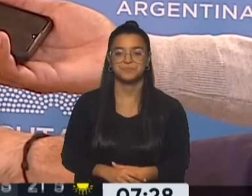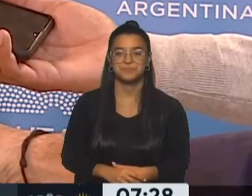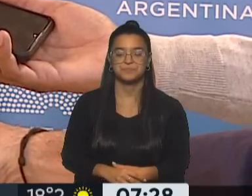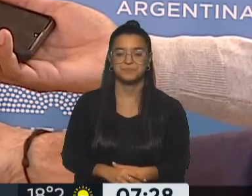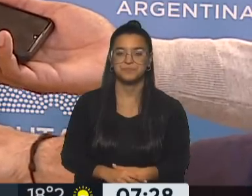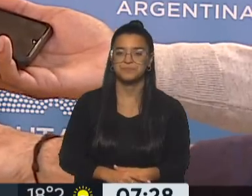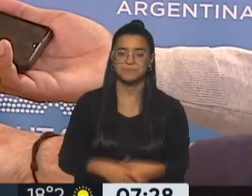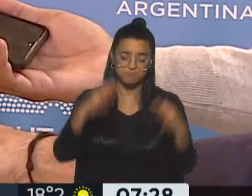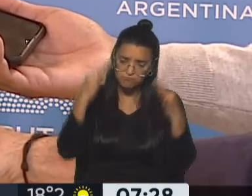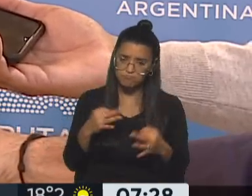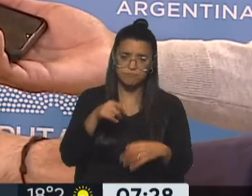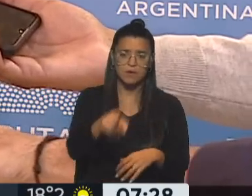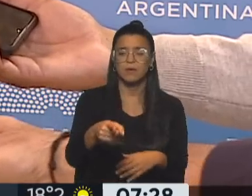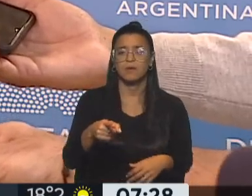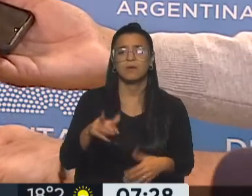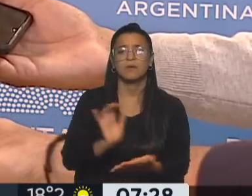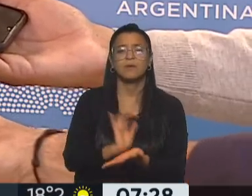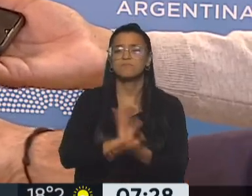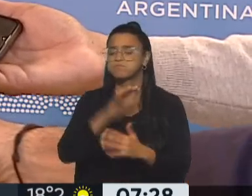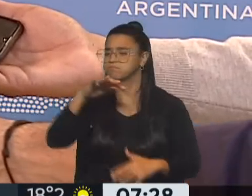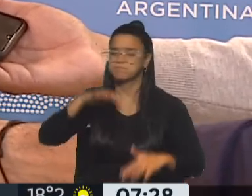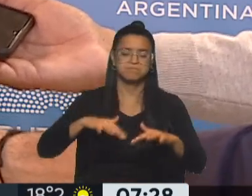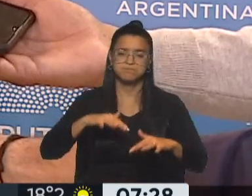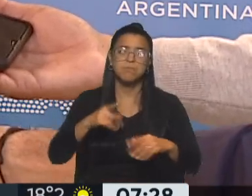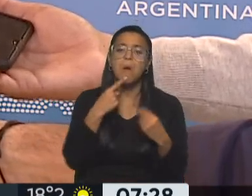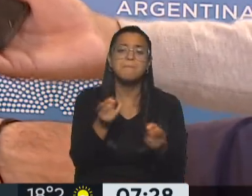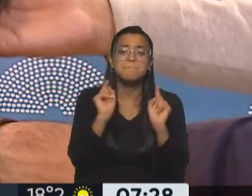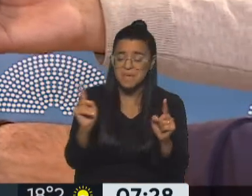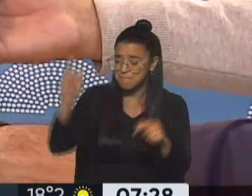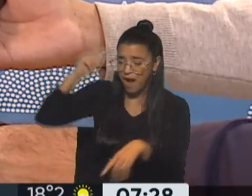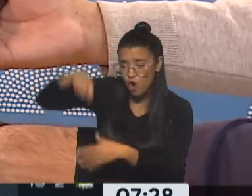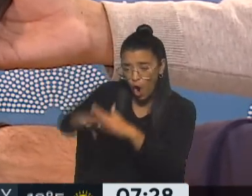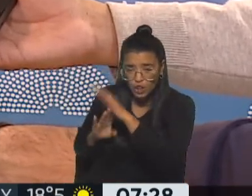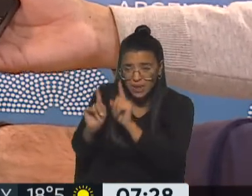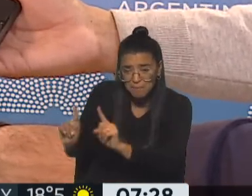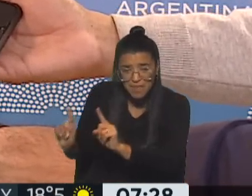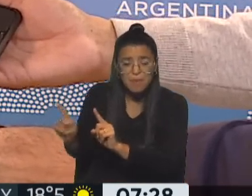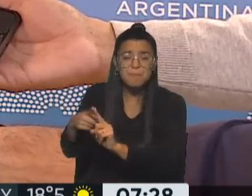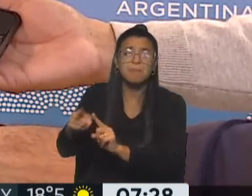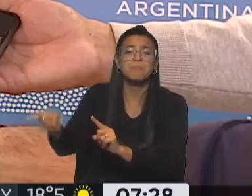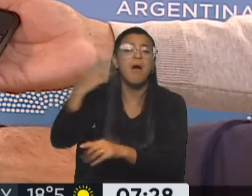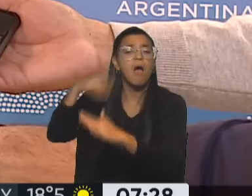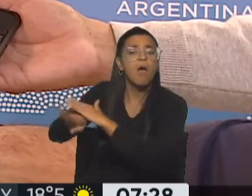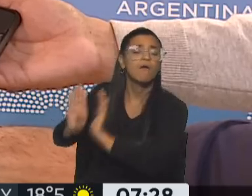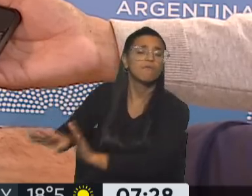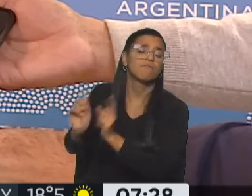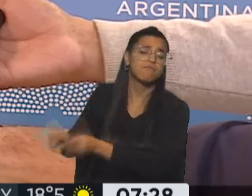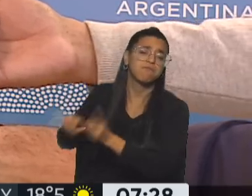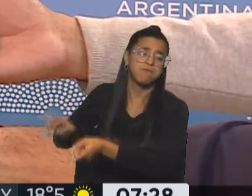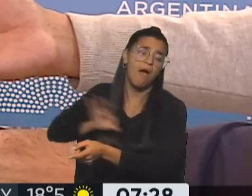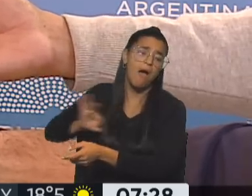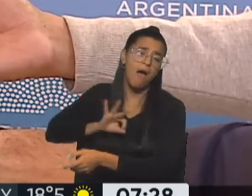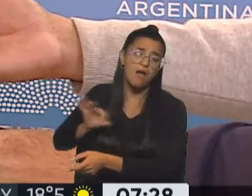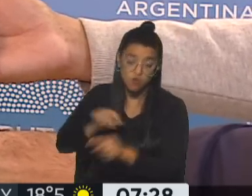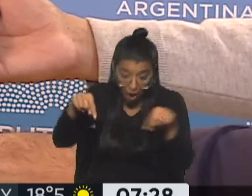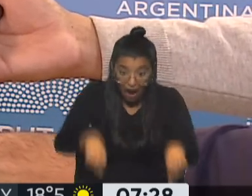Es un claro acto de desestabilización. Esta misma Corte, que entierra y duerme causas durante años, es